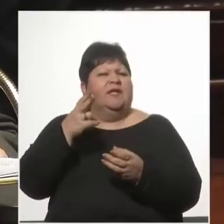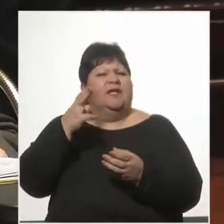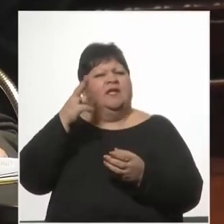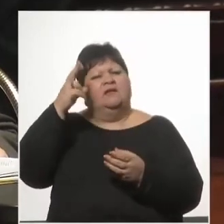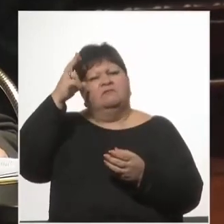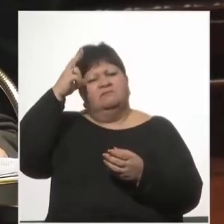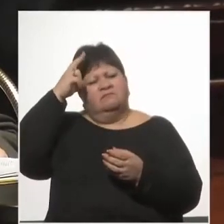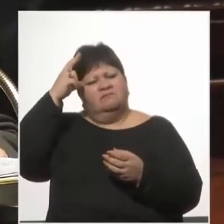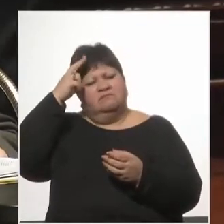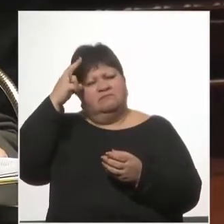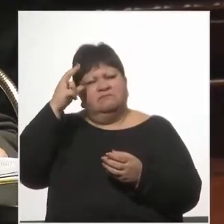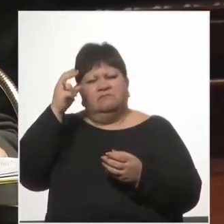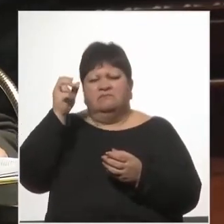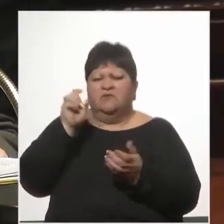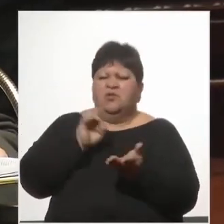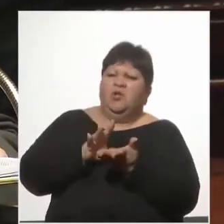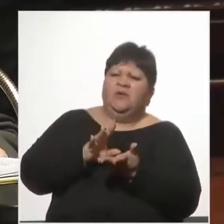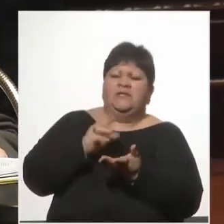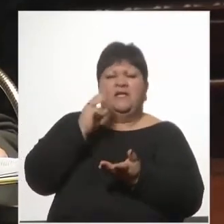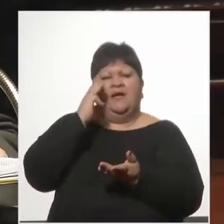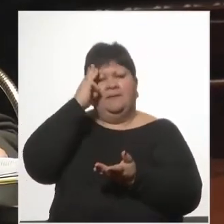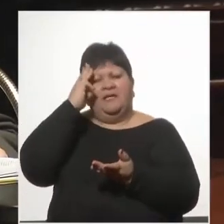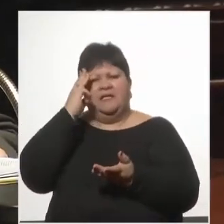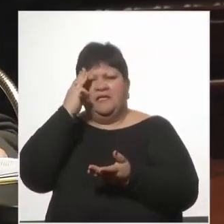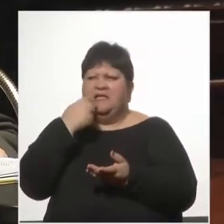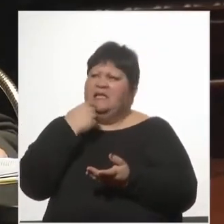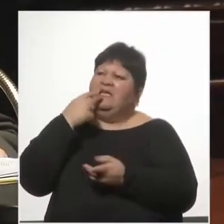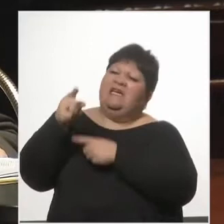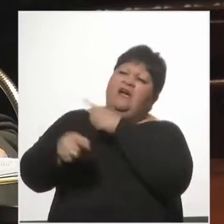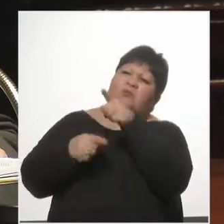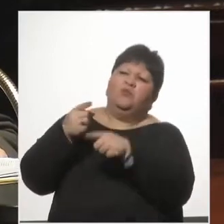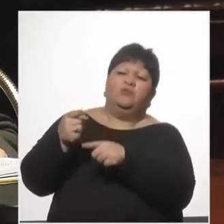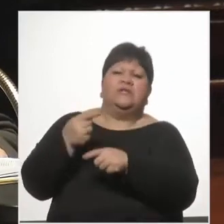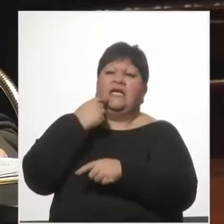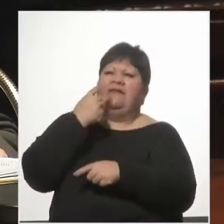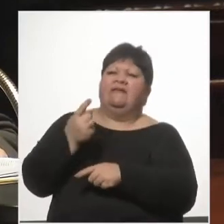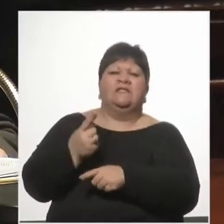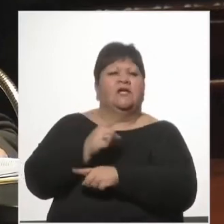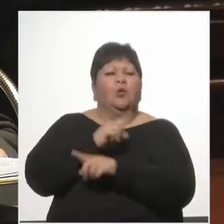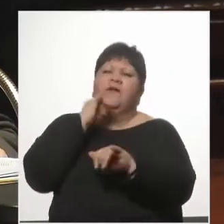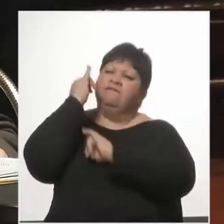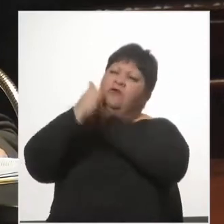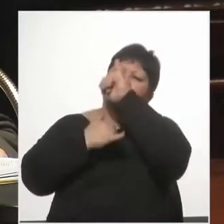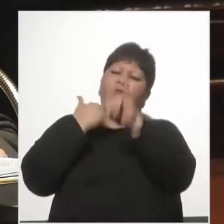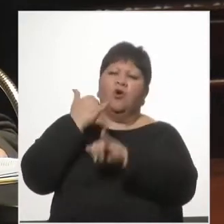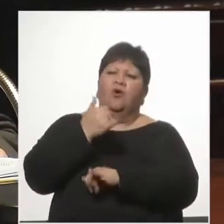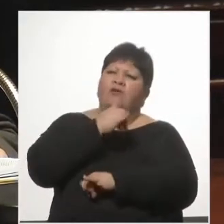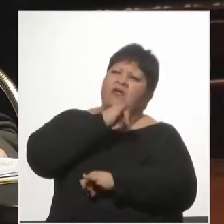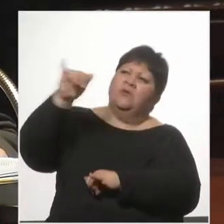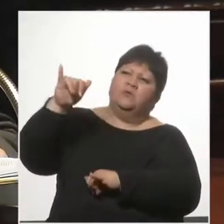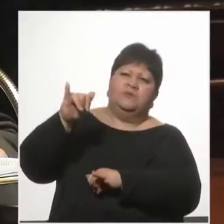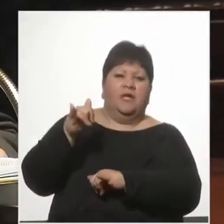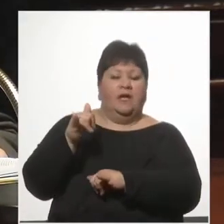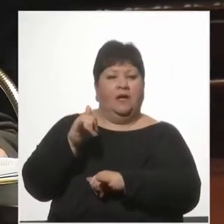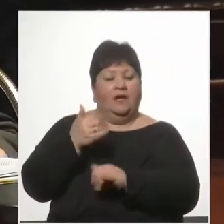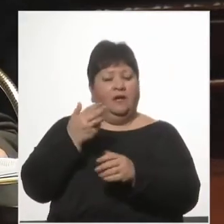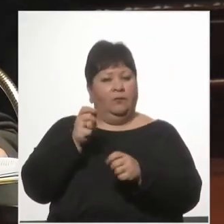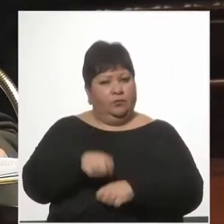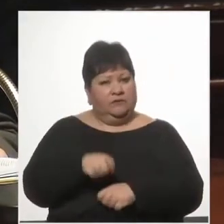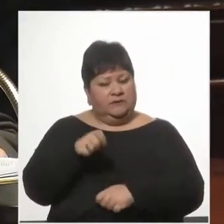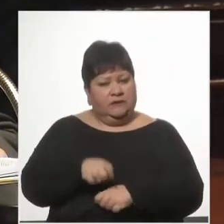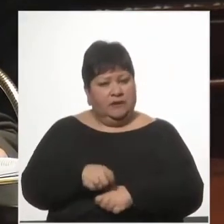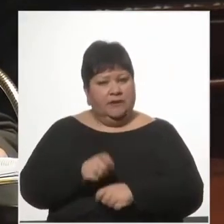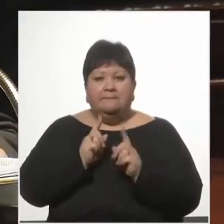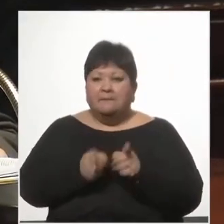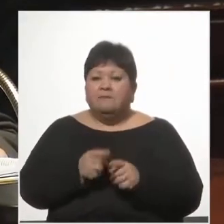releva al general Manini y lo acusa de omisión de informar un presunto delito ante la justicia? Ese